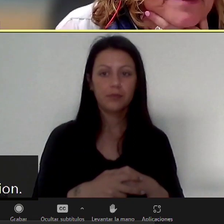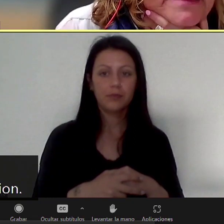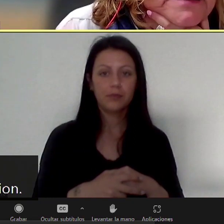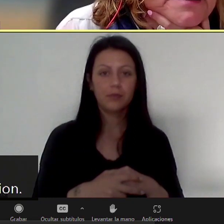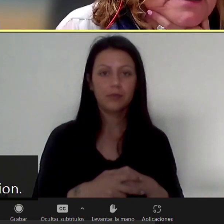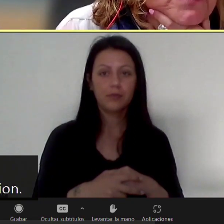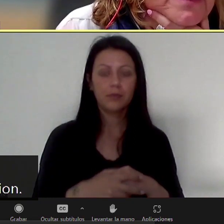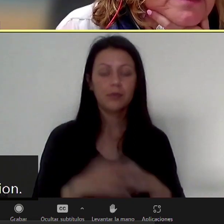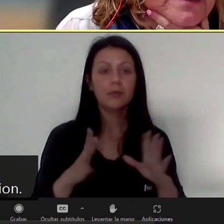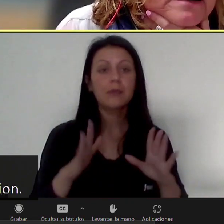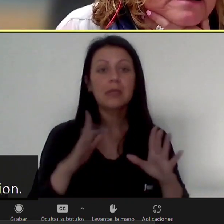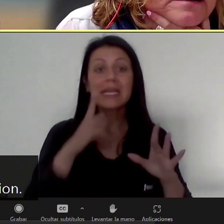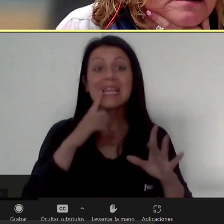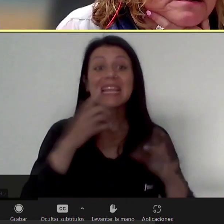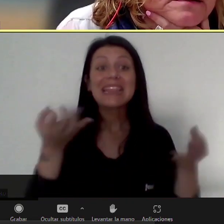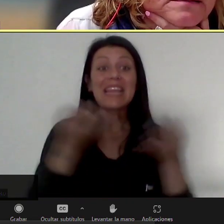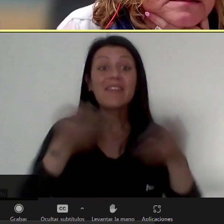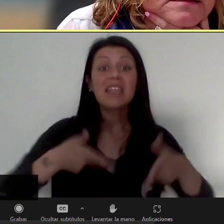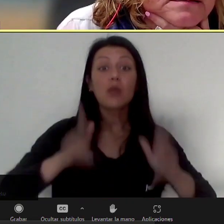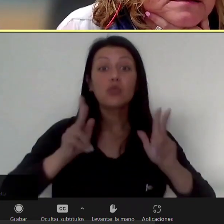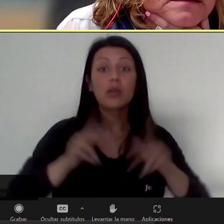Luis, al parecer tienes que autorizar.